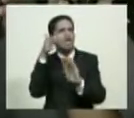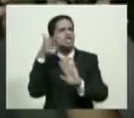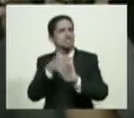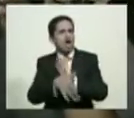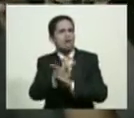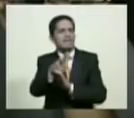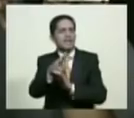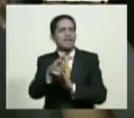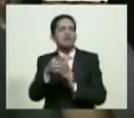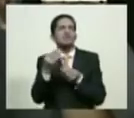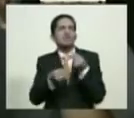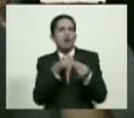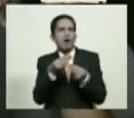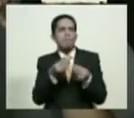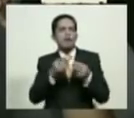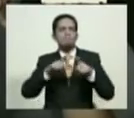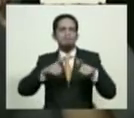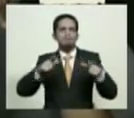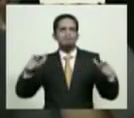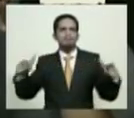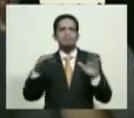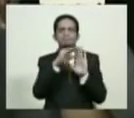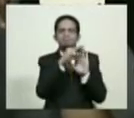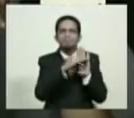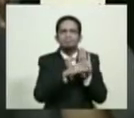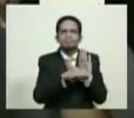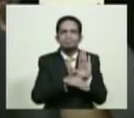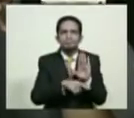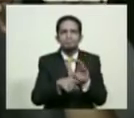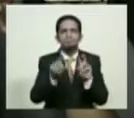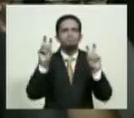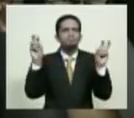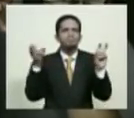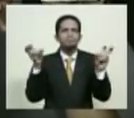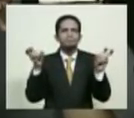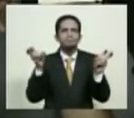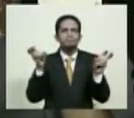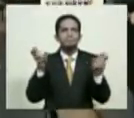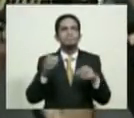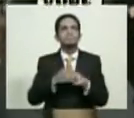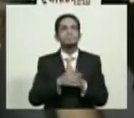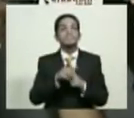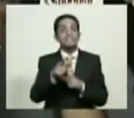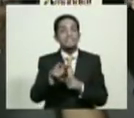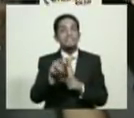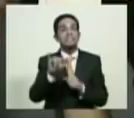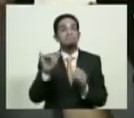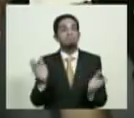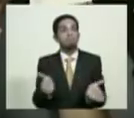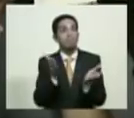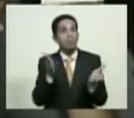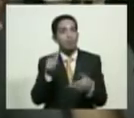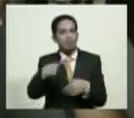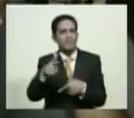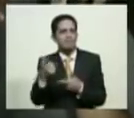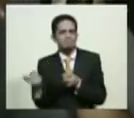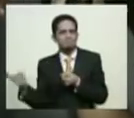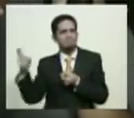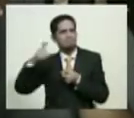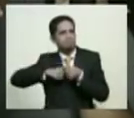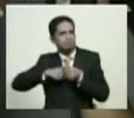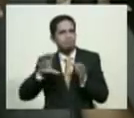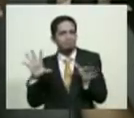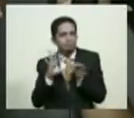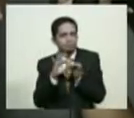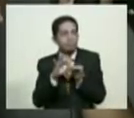de recuperación económica, crecimiento y prosperidad al que ha llamado el jefe de Estado venezolano y el impacto del anclaje del Bolívar soberano